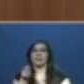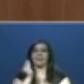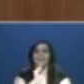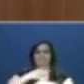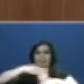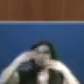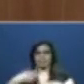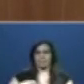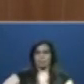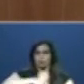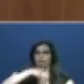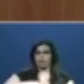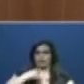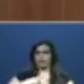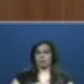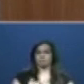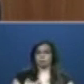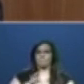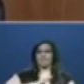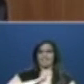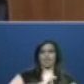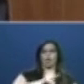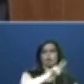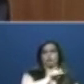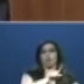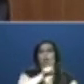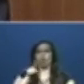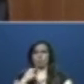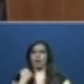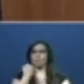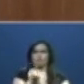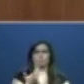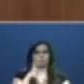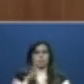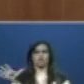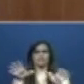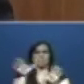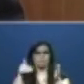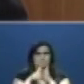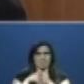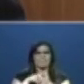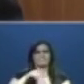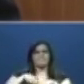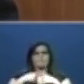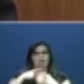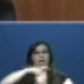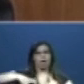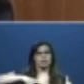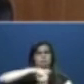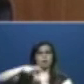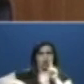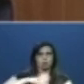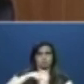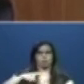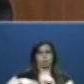apoyado desde enero de 2011 a unas 10.000 familias cada uno de estos años con un presupuesto creciente que suma en estas